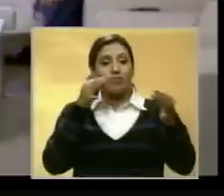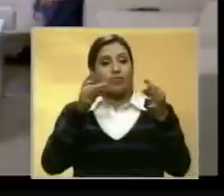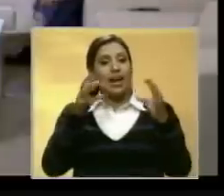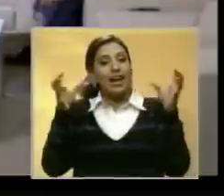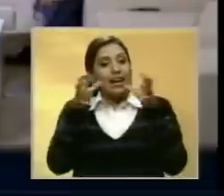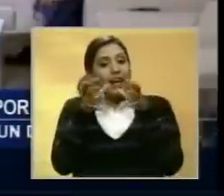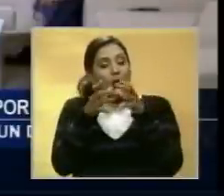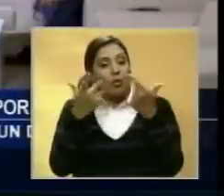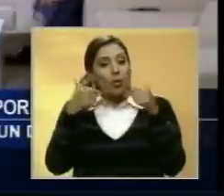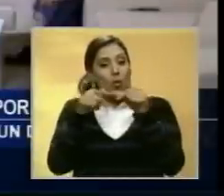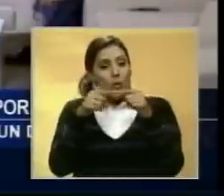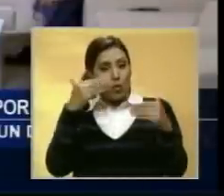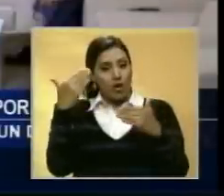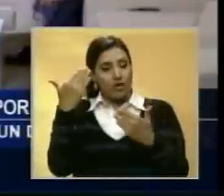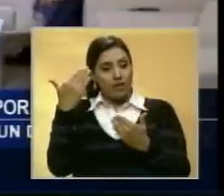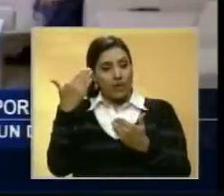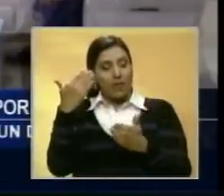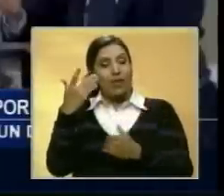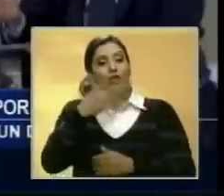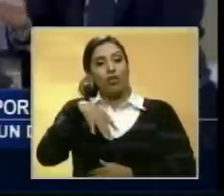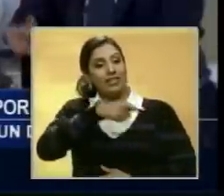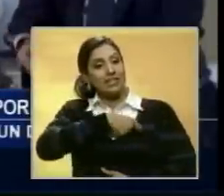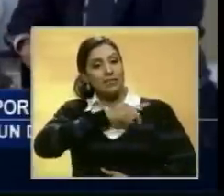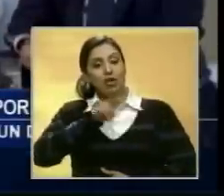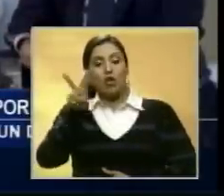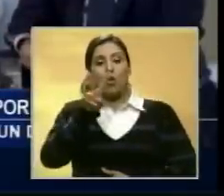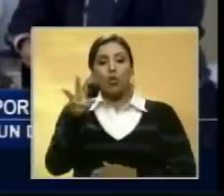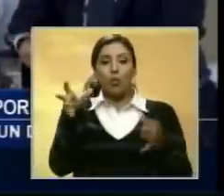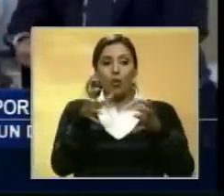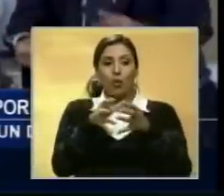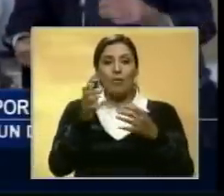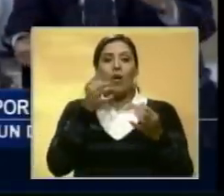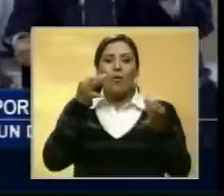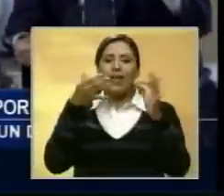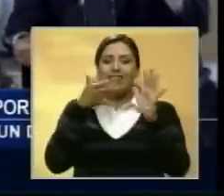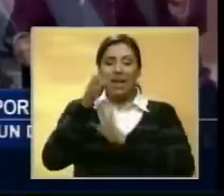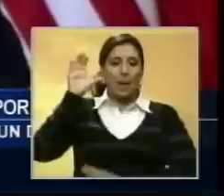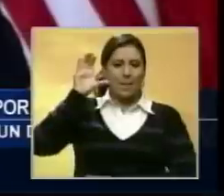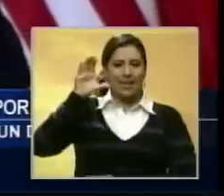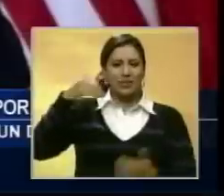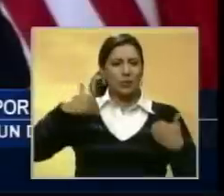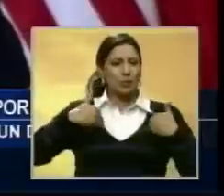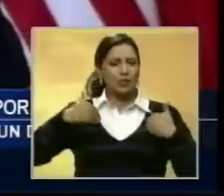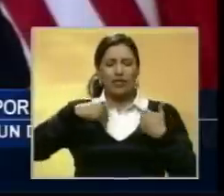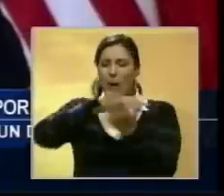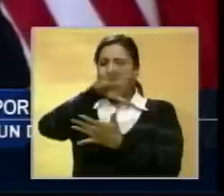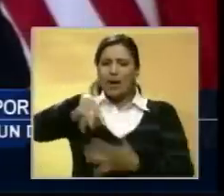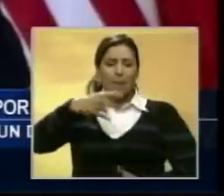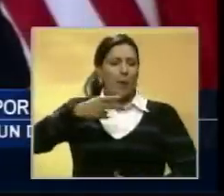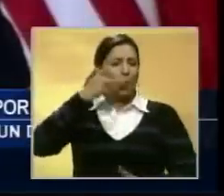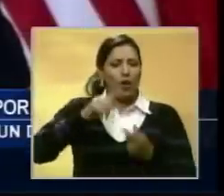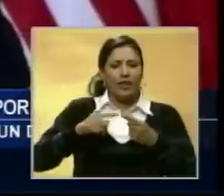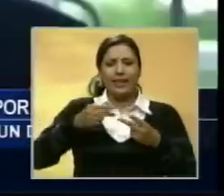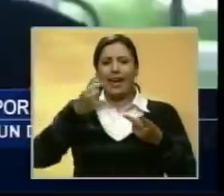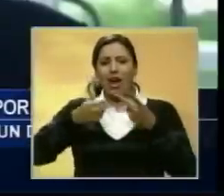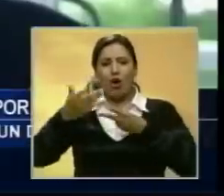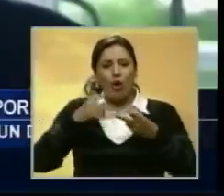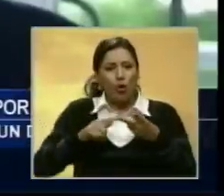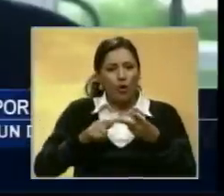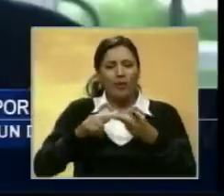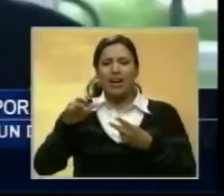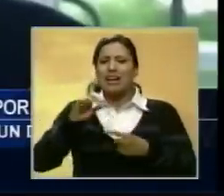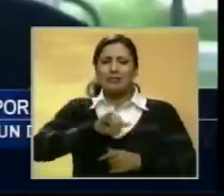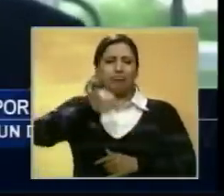reunión en el complejo de la Moncloa, en España, ambos mandatarios señalaron que el país sufre una grave crisis política, económica, una